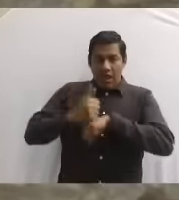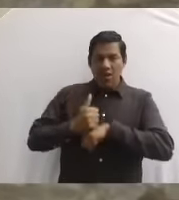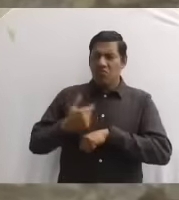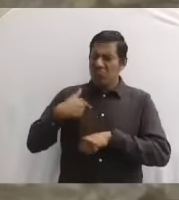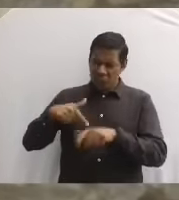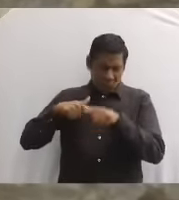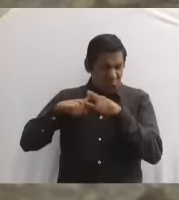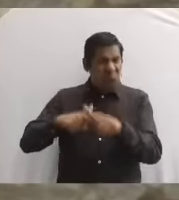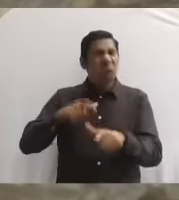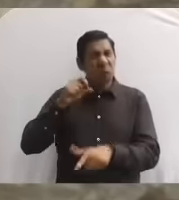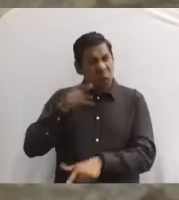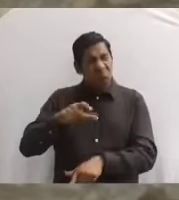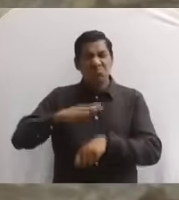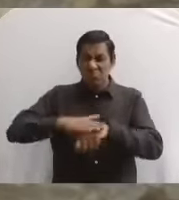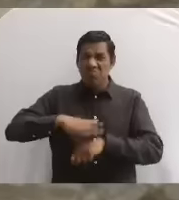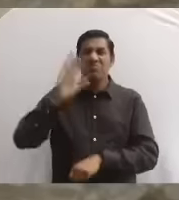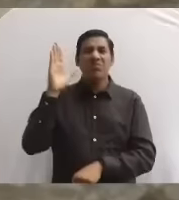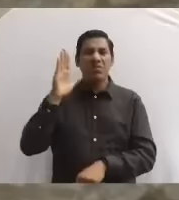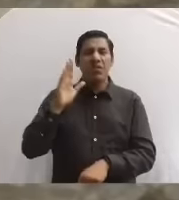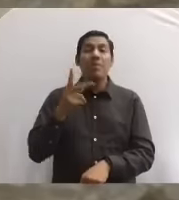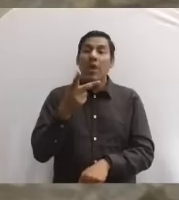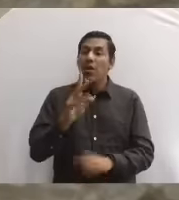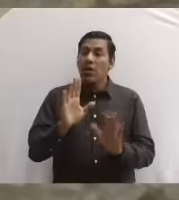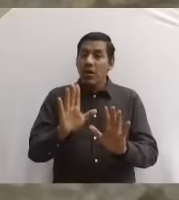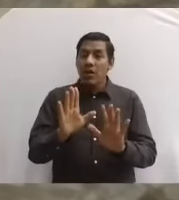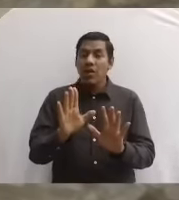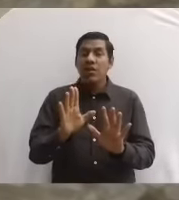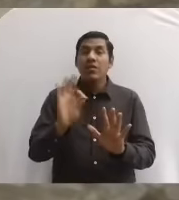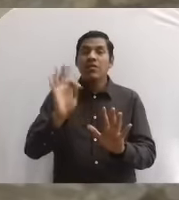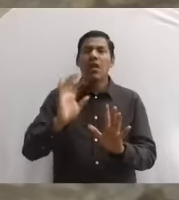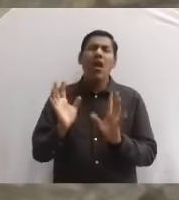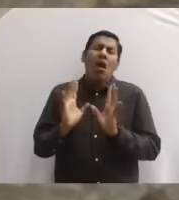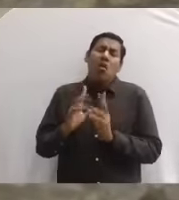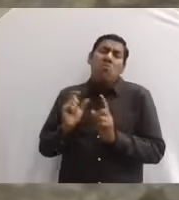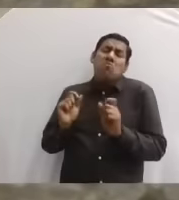Constitución. Pero no nos vamos a quedar ahí.